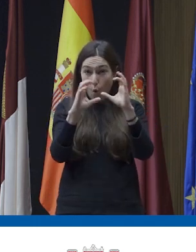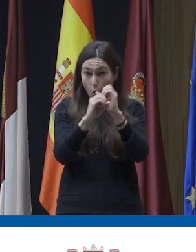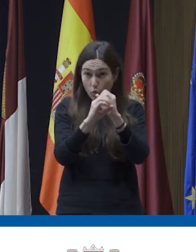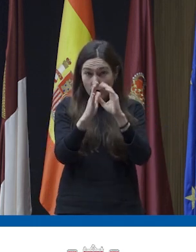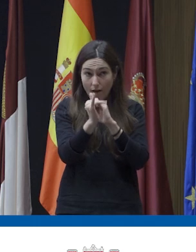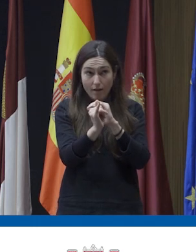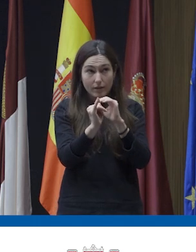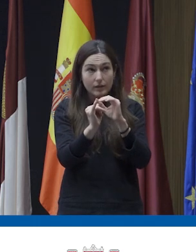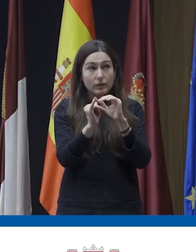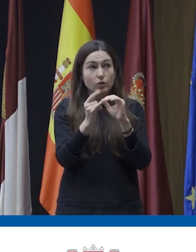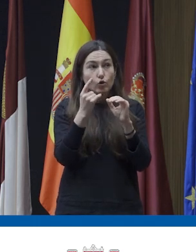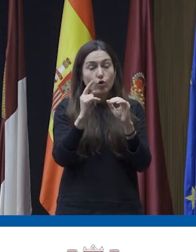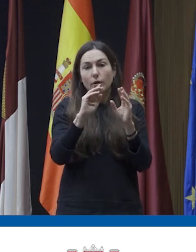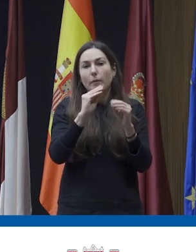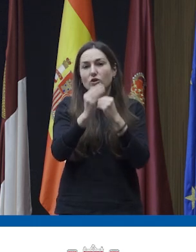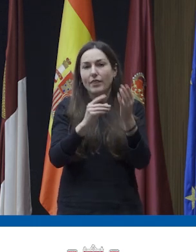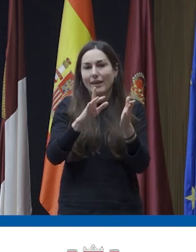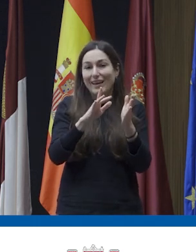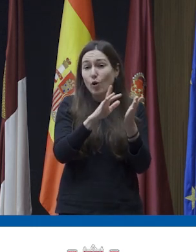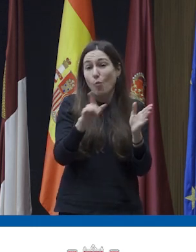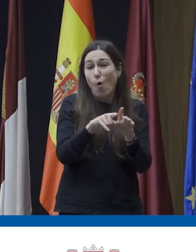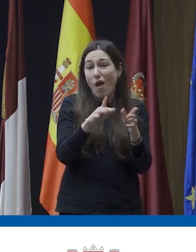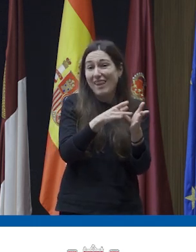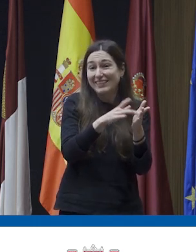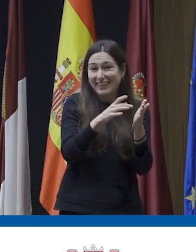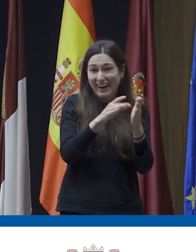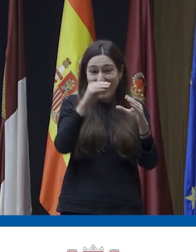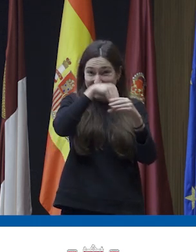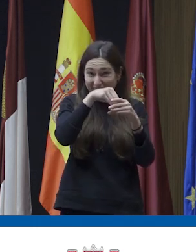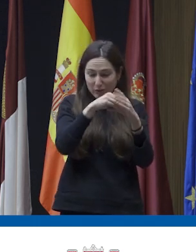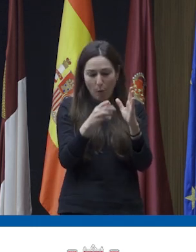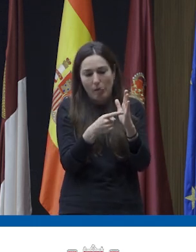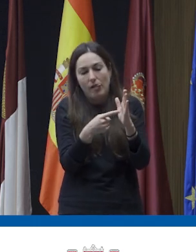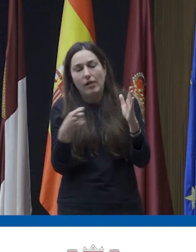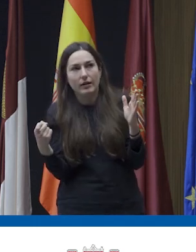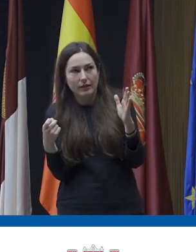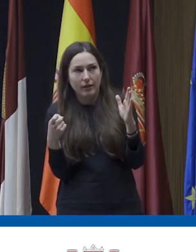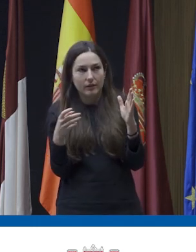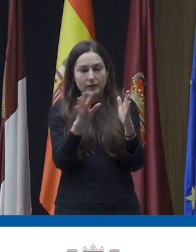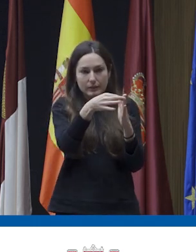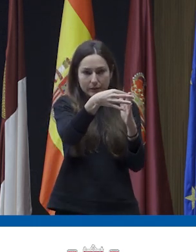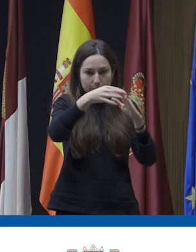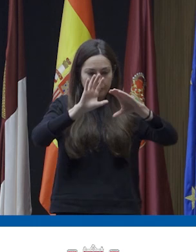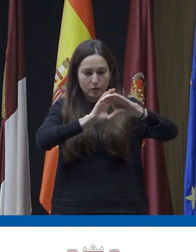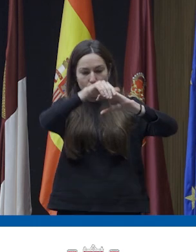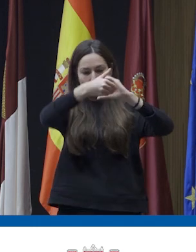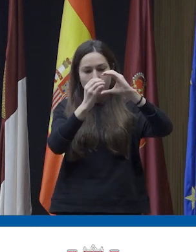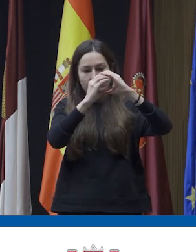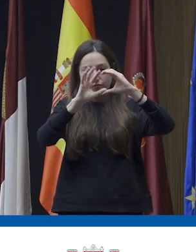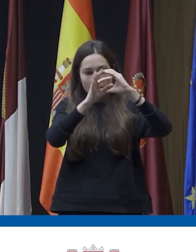así decirlo, el interior de la lenteja de manera más frecuente y vamos a dejar esa piel que nos actúa de